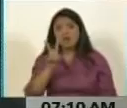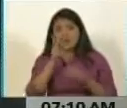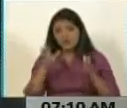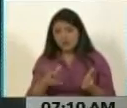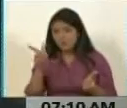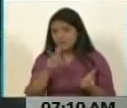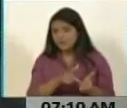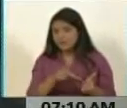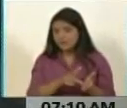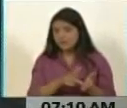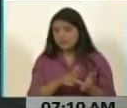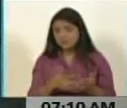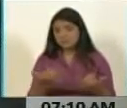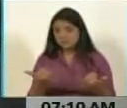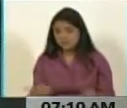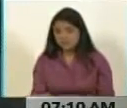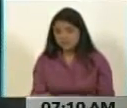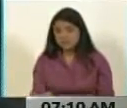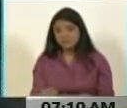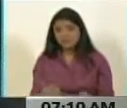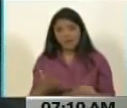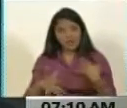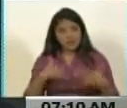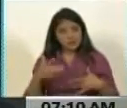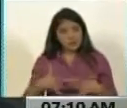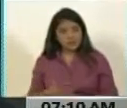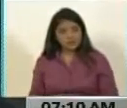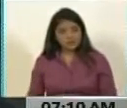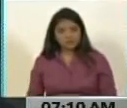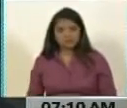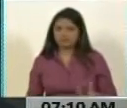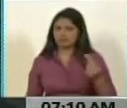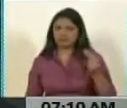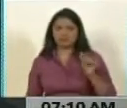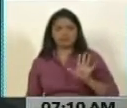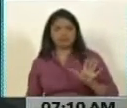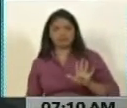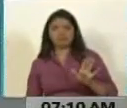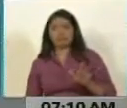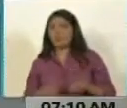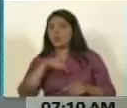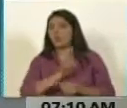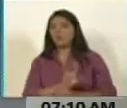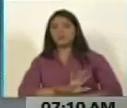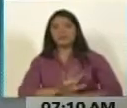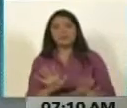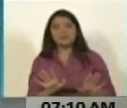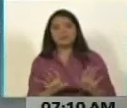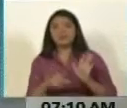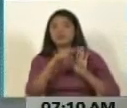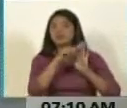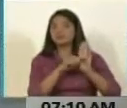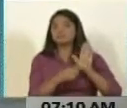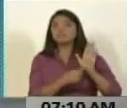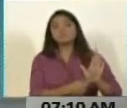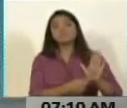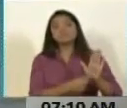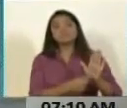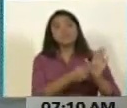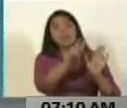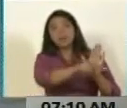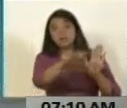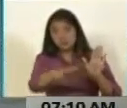participan en todas estas actividades? No, la única condición que nosotros le pedimos a quienes